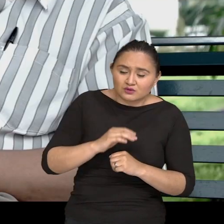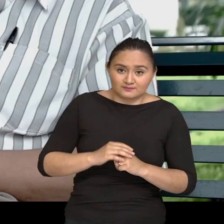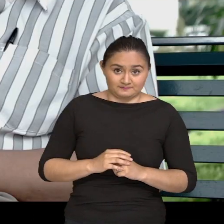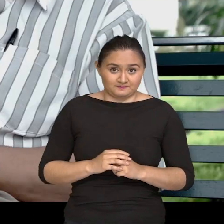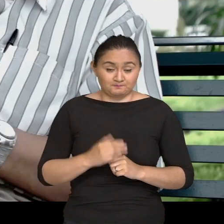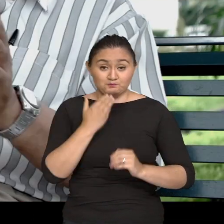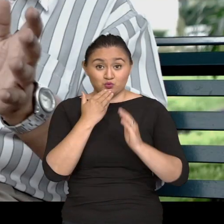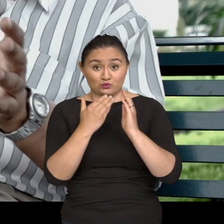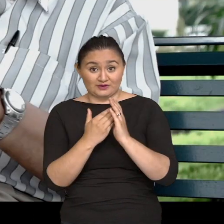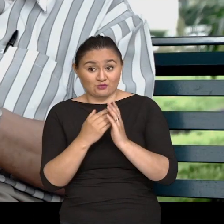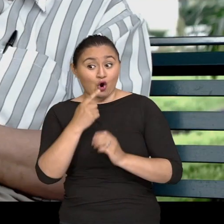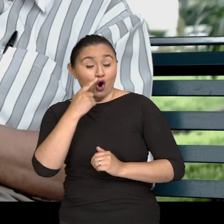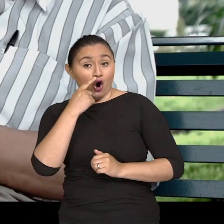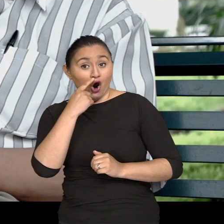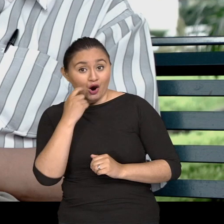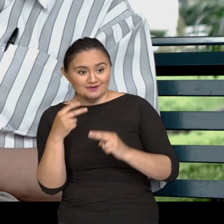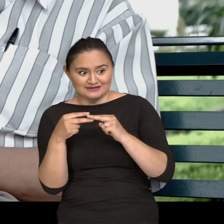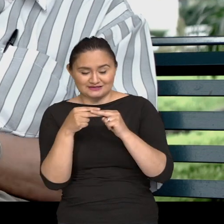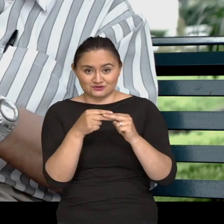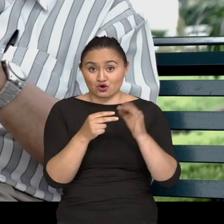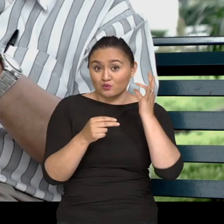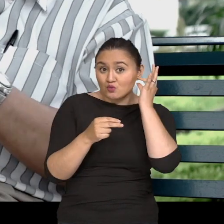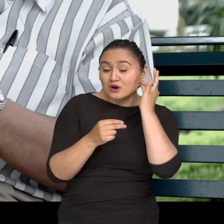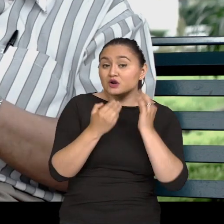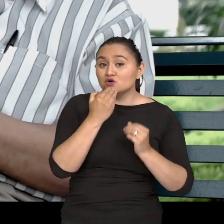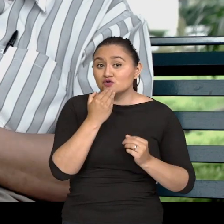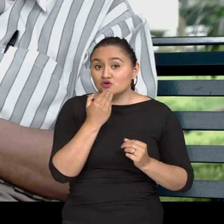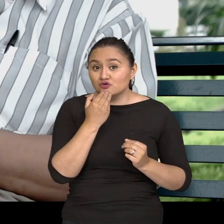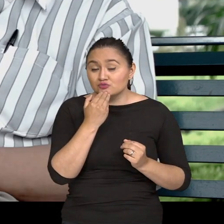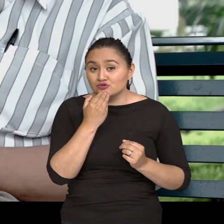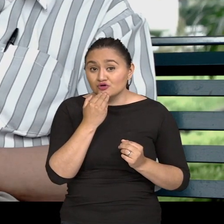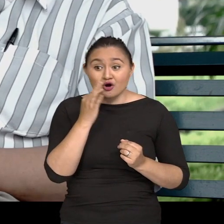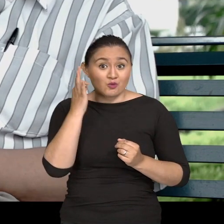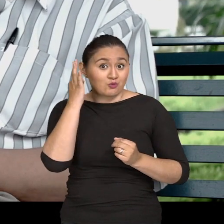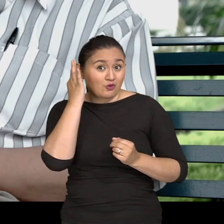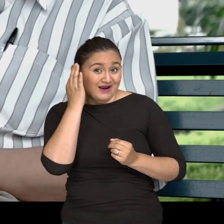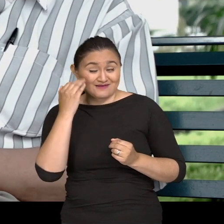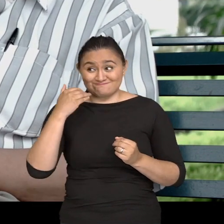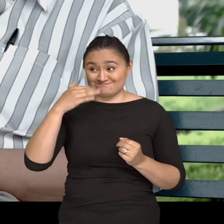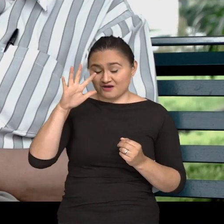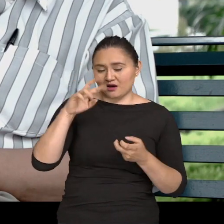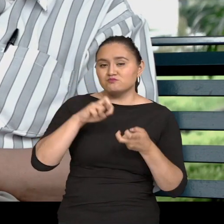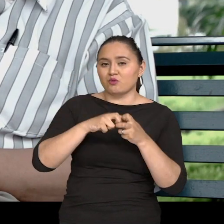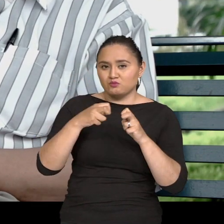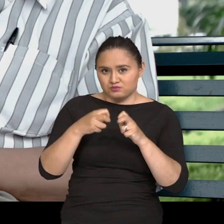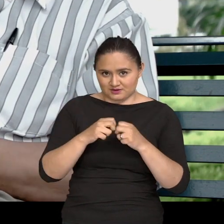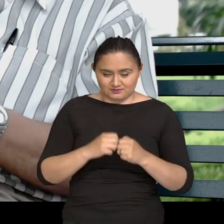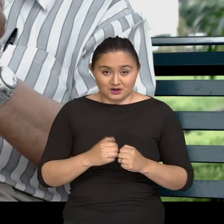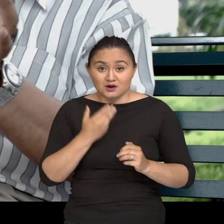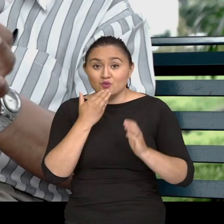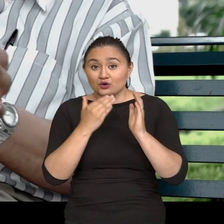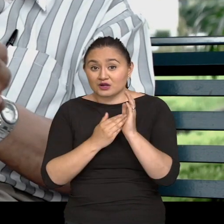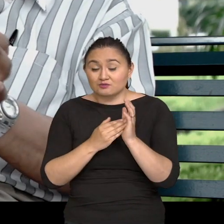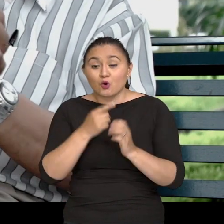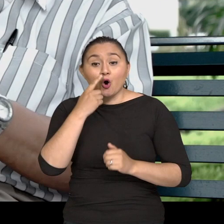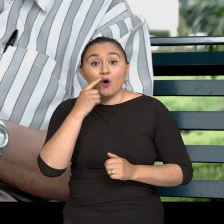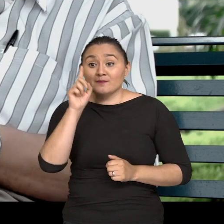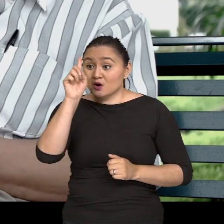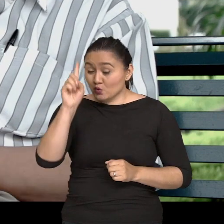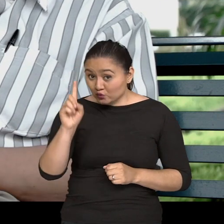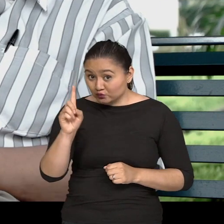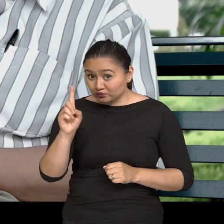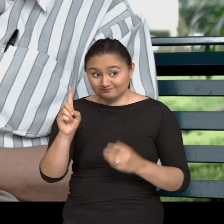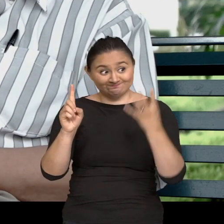la relación de hombres a mujeres es de 1 a 9 lo cual quiere decir que por cada hombre